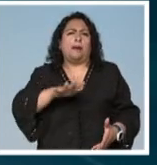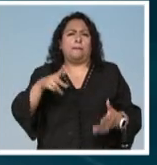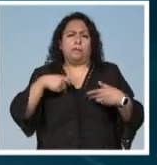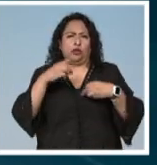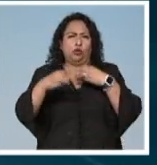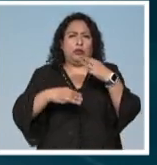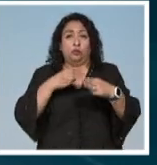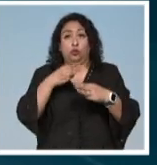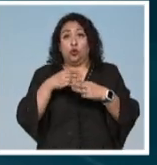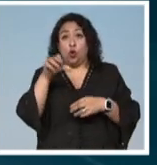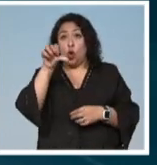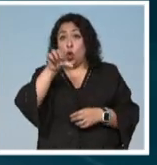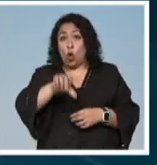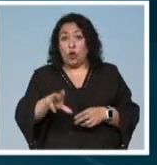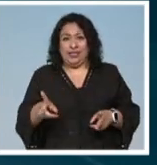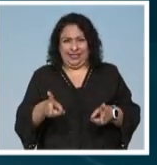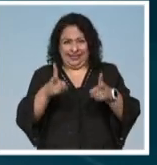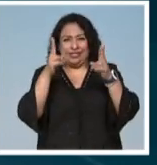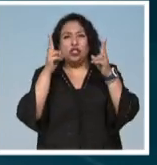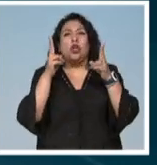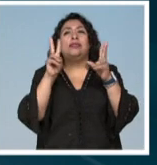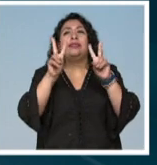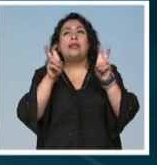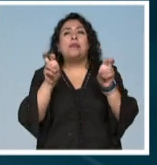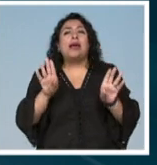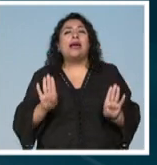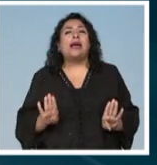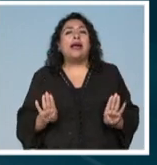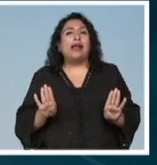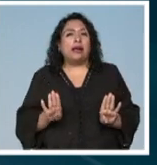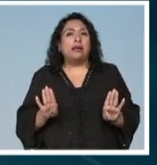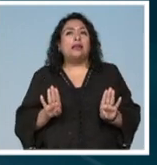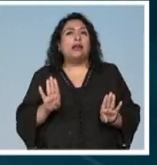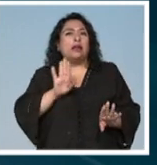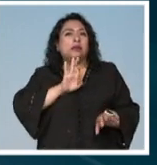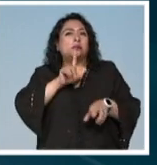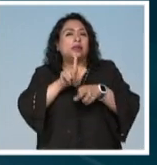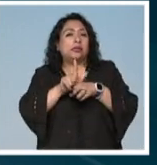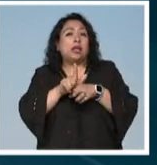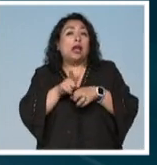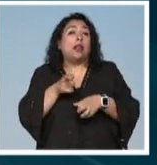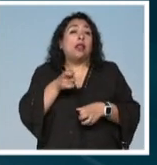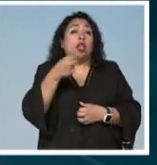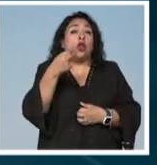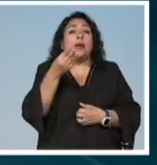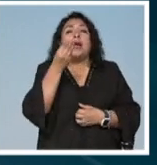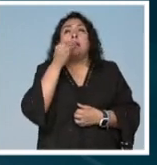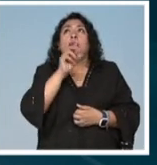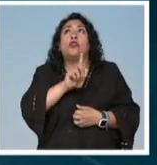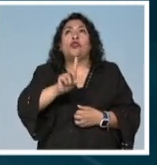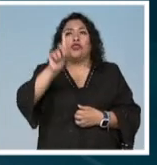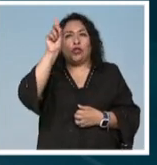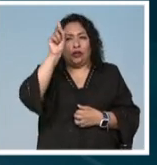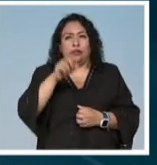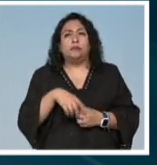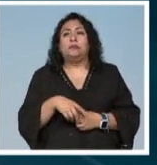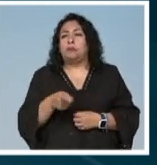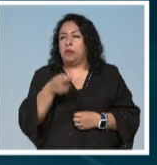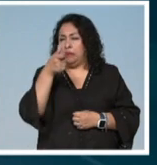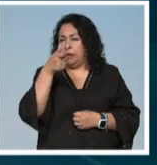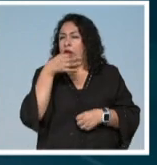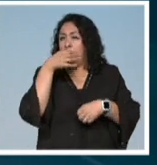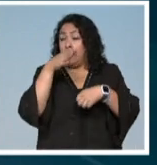mundo. Hoy, en la sección, les hablo de las características que hacen especial al llamado alimento de los dioses. Lo primero que